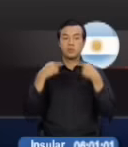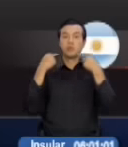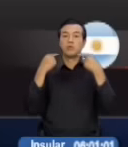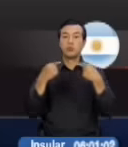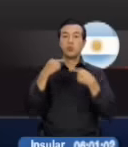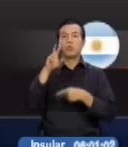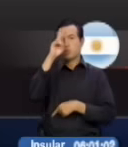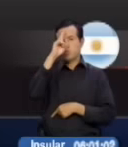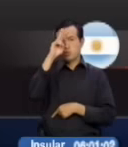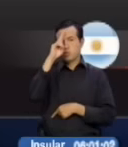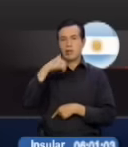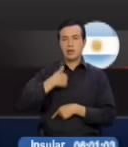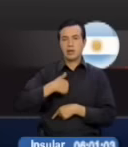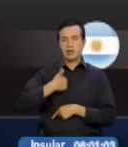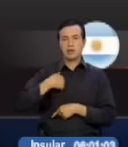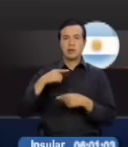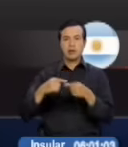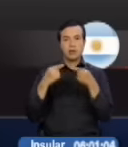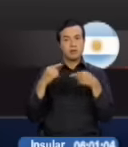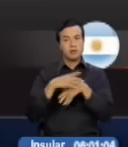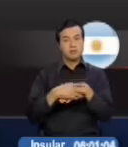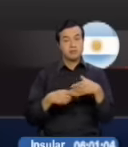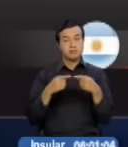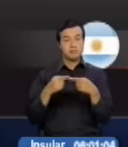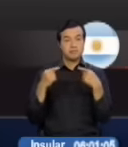de Uruguay en un clásico sudamericano.